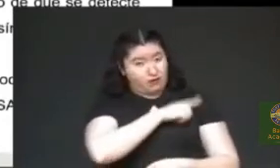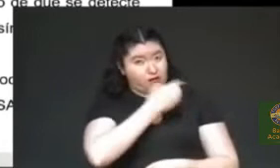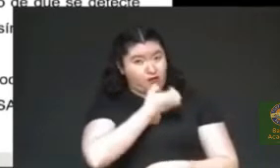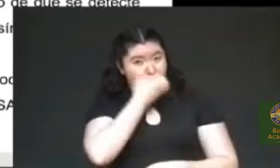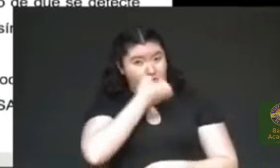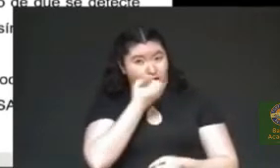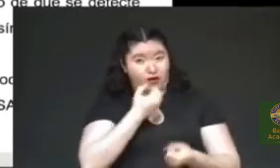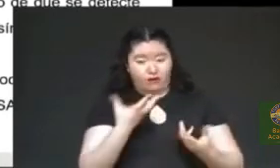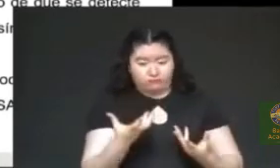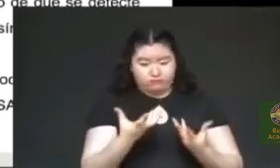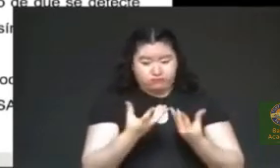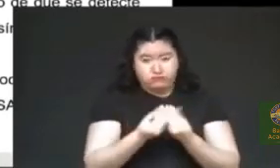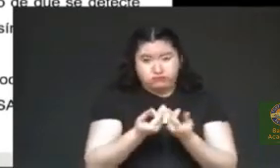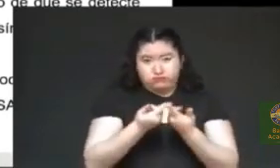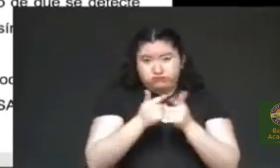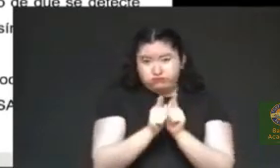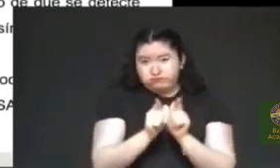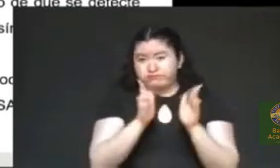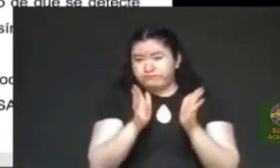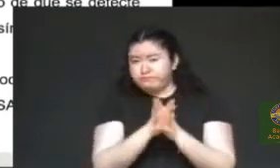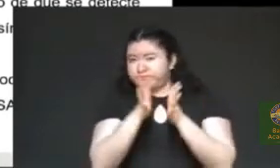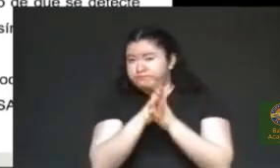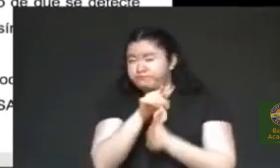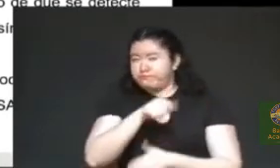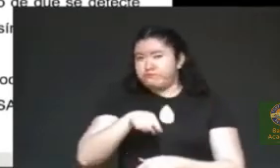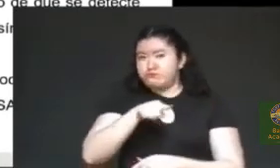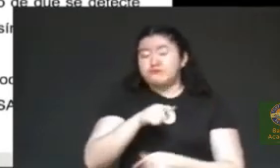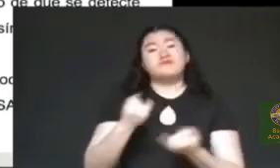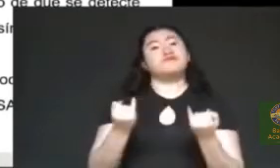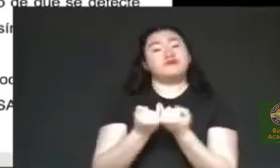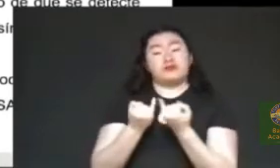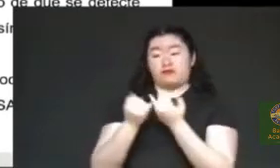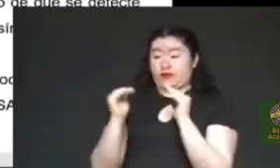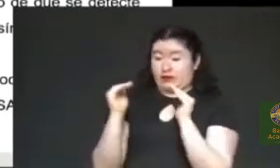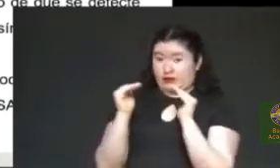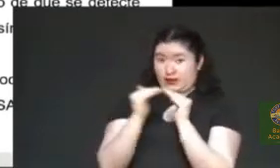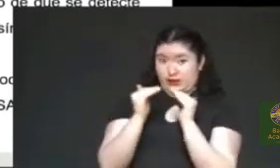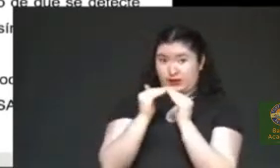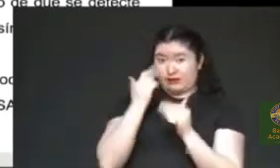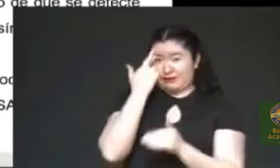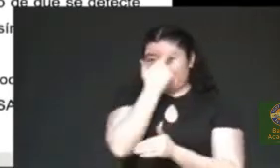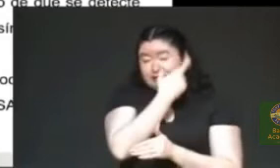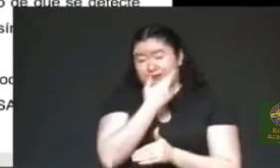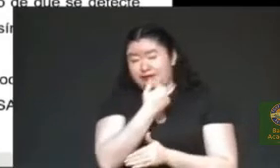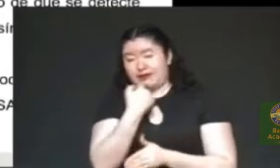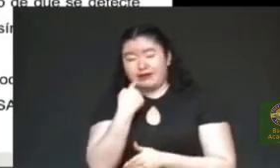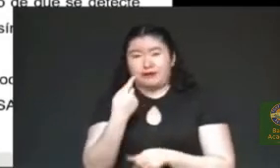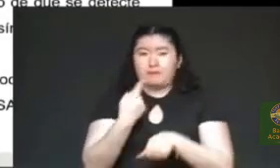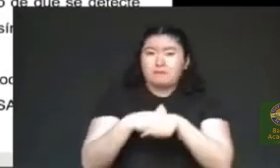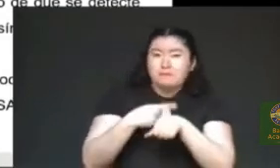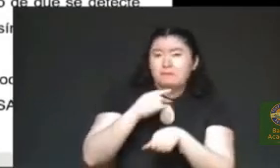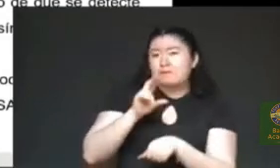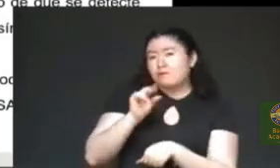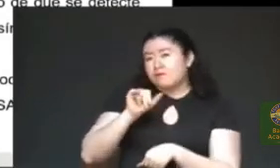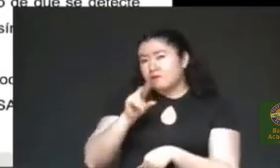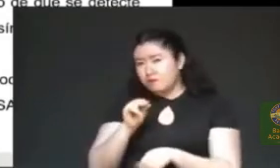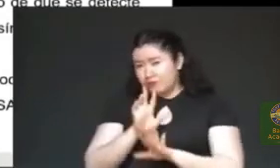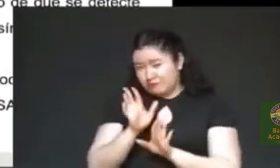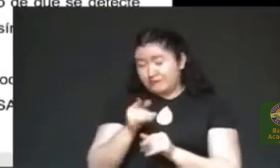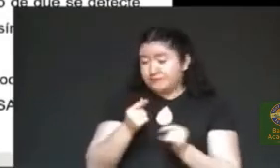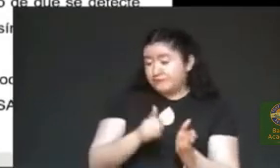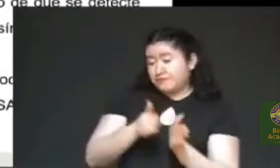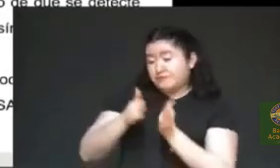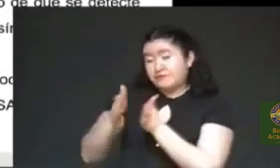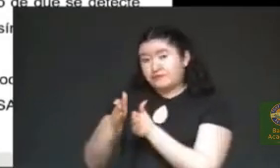También estamos estableciendo los filtros de salud en casa, en la escuela y en el salón de clases. Como ustedes saben,